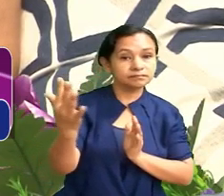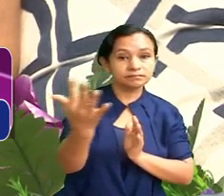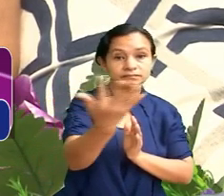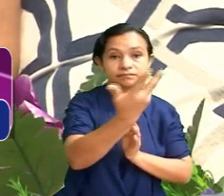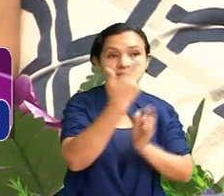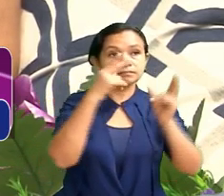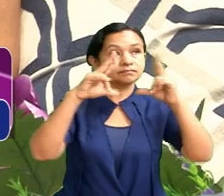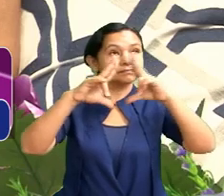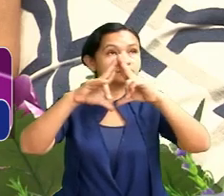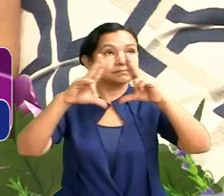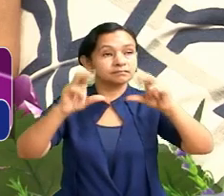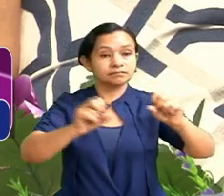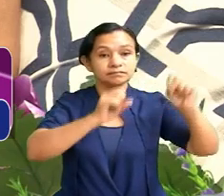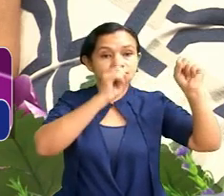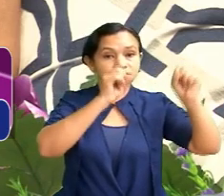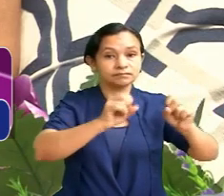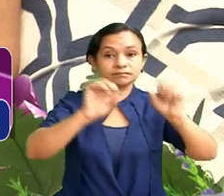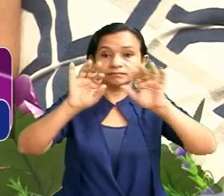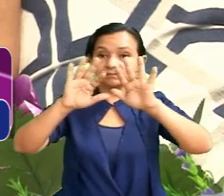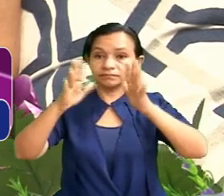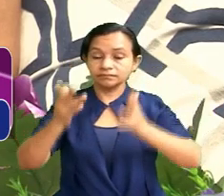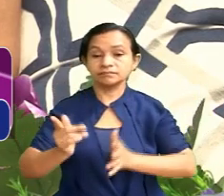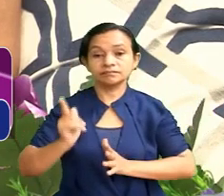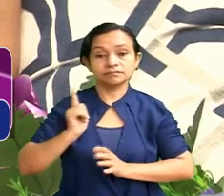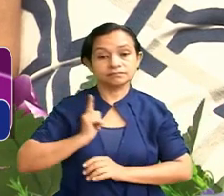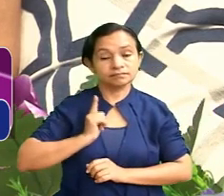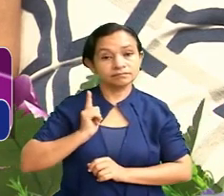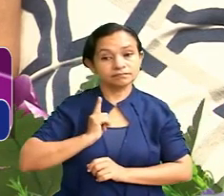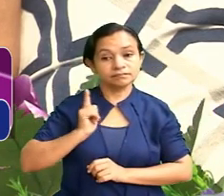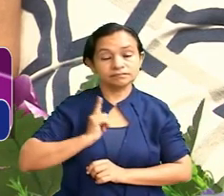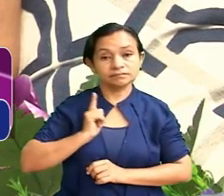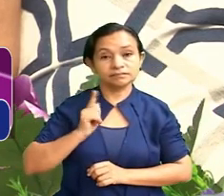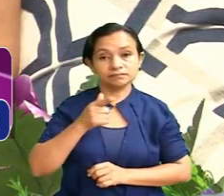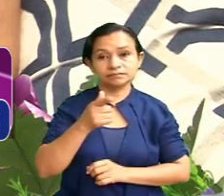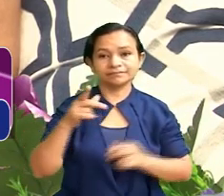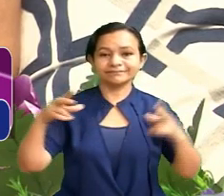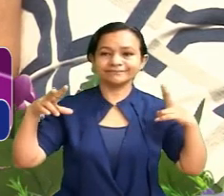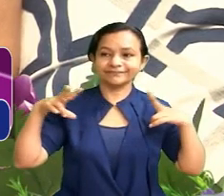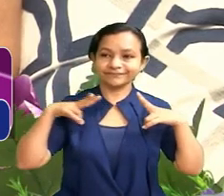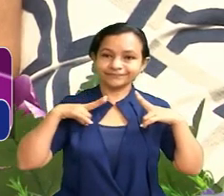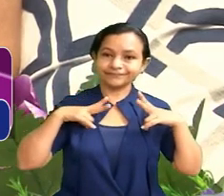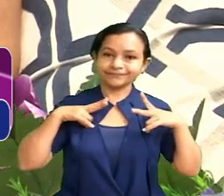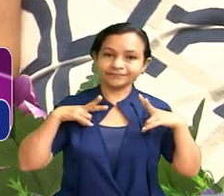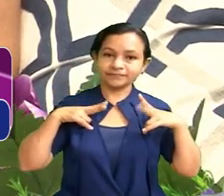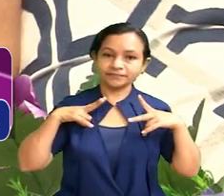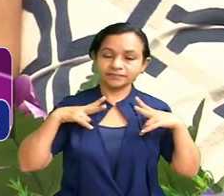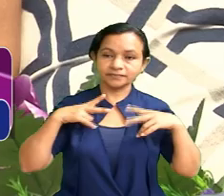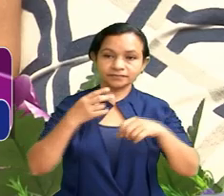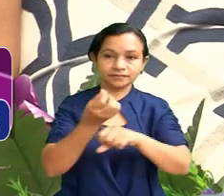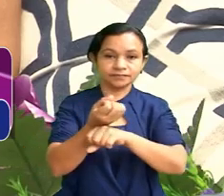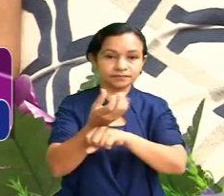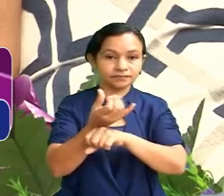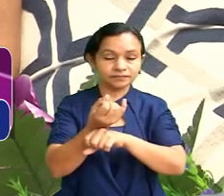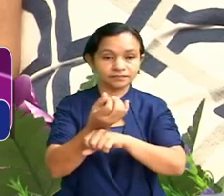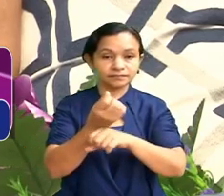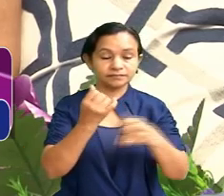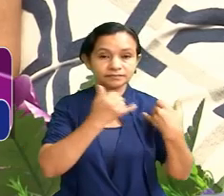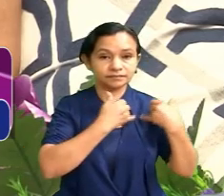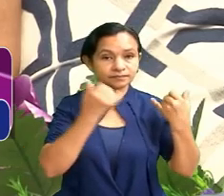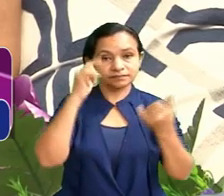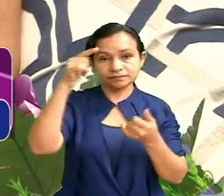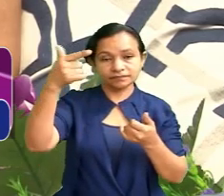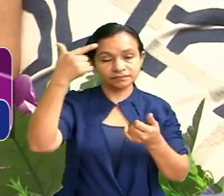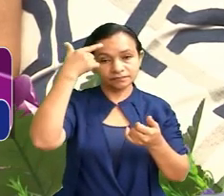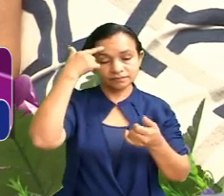y las nicaragüenses que estaremos estarán pues verdad gozando de vacaciones las alcaldías como las instituciones del gobierno no